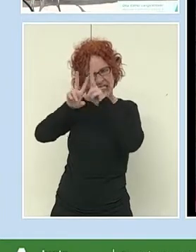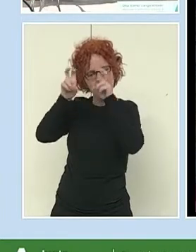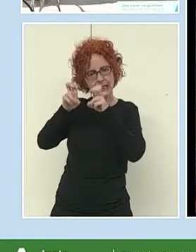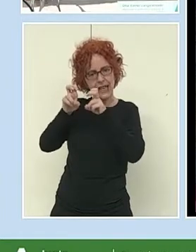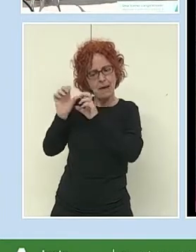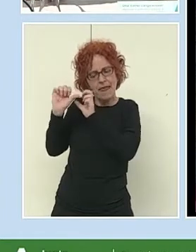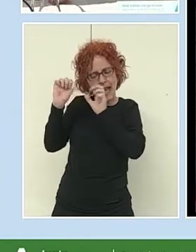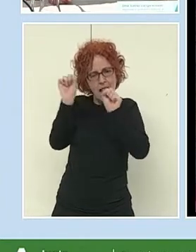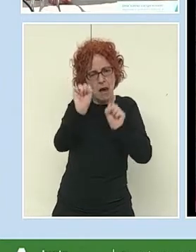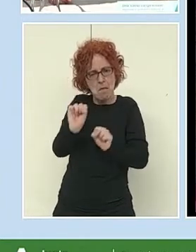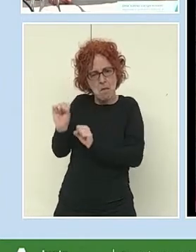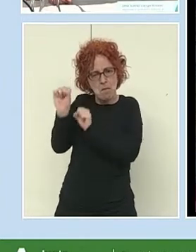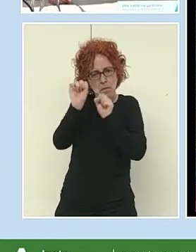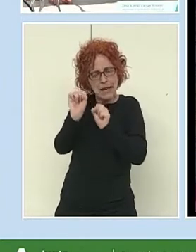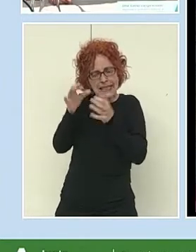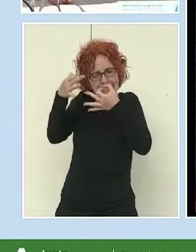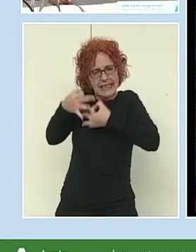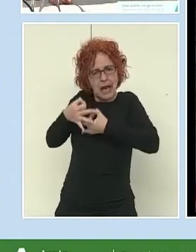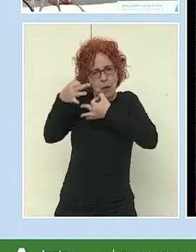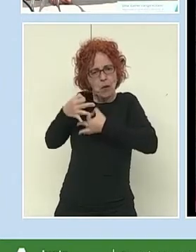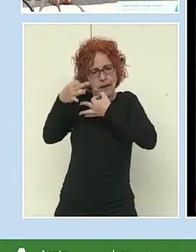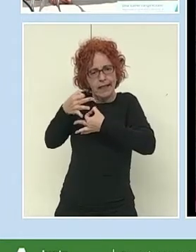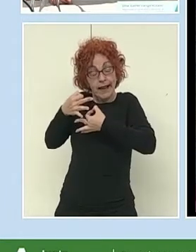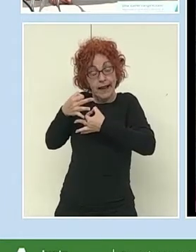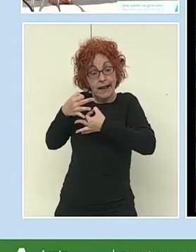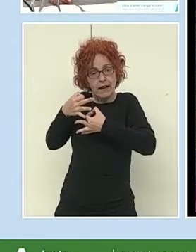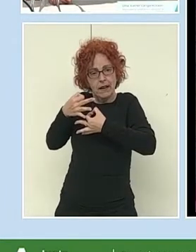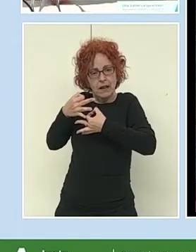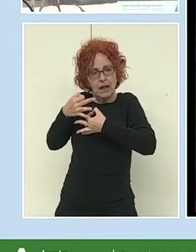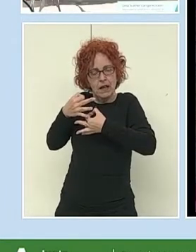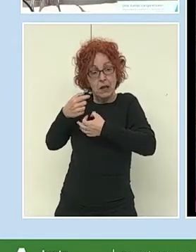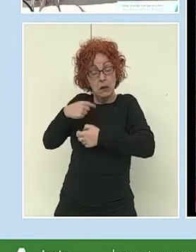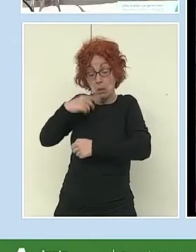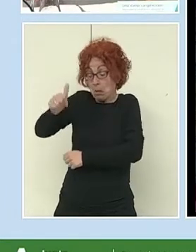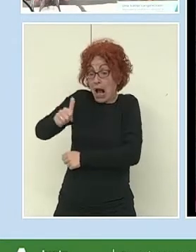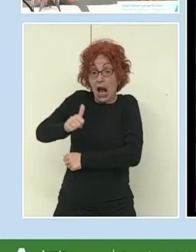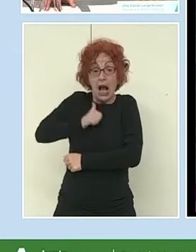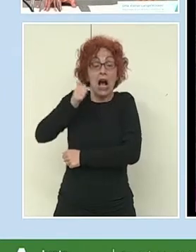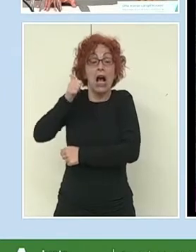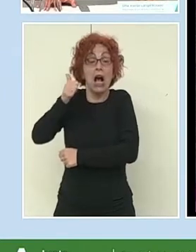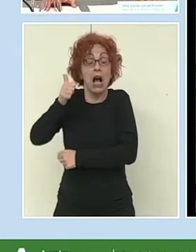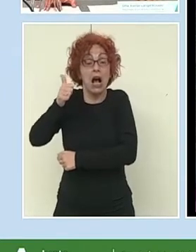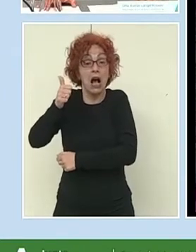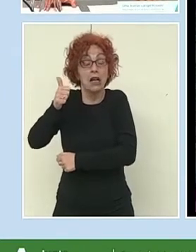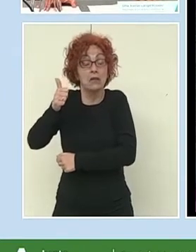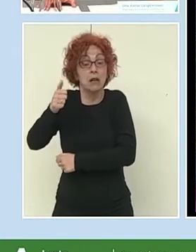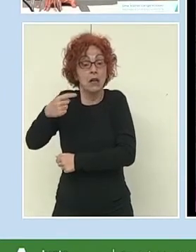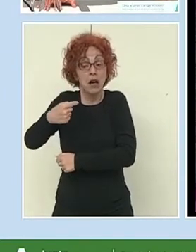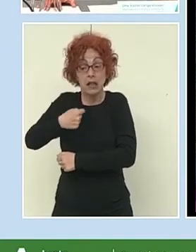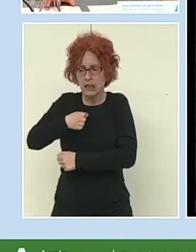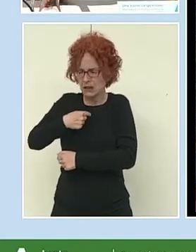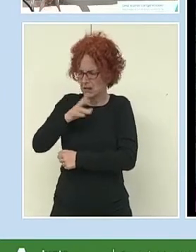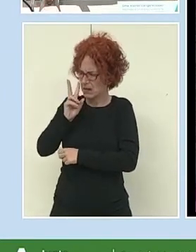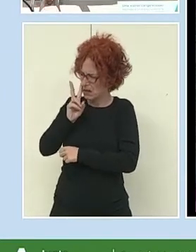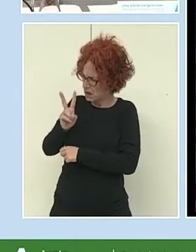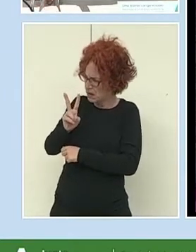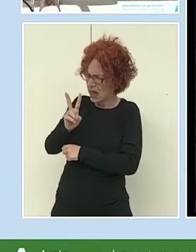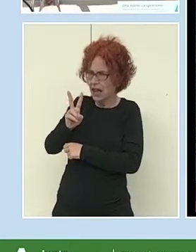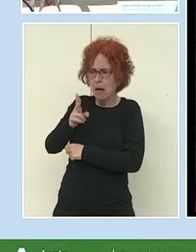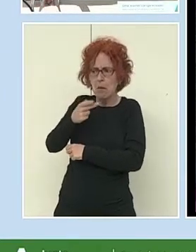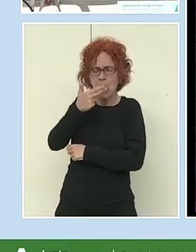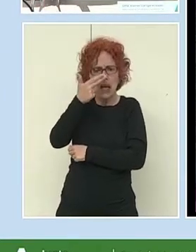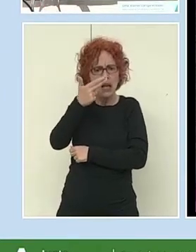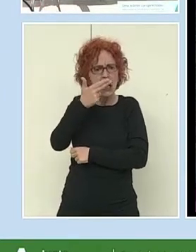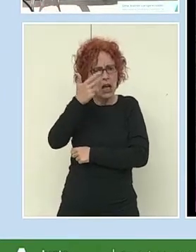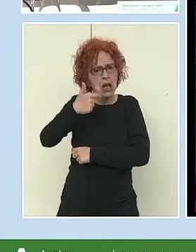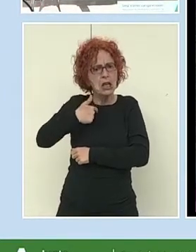fue algo fortuito, pero la verdad es que es algo que un campo que me gustó y ahí he continuado. ¿Con ello qué quiero decir?